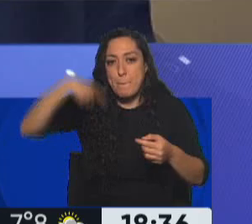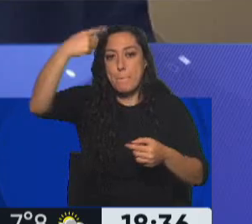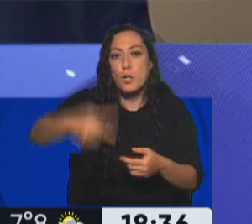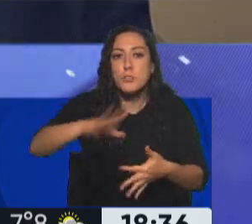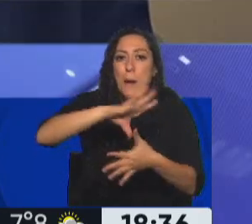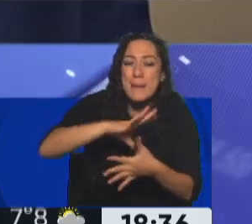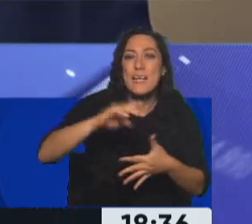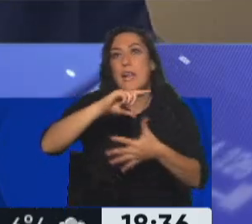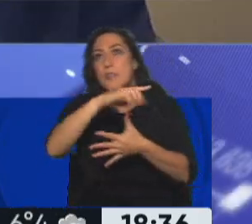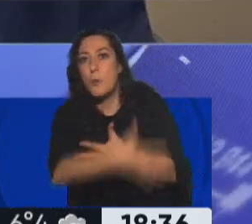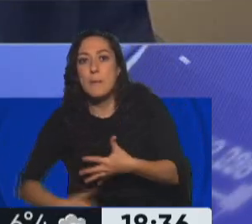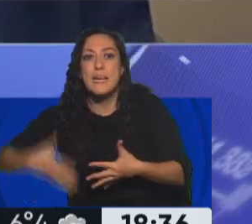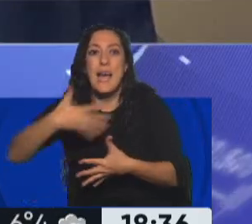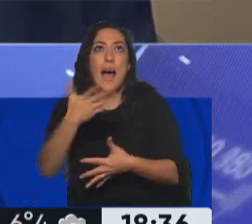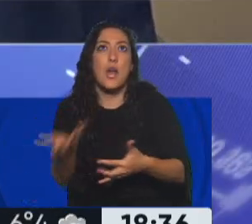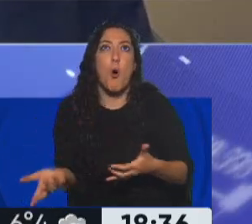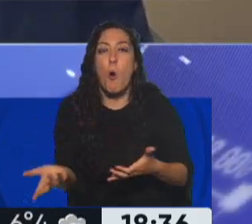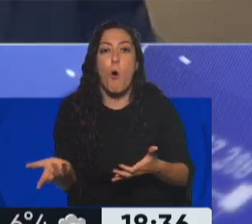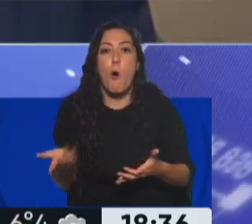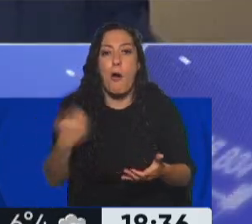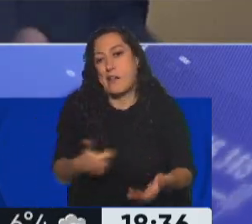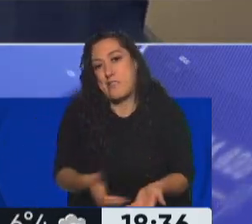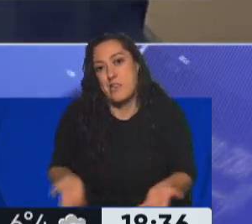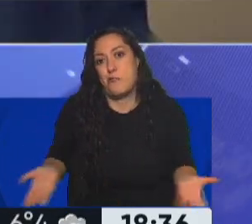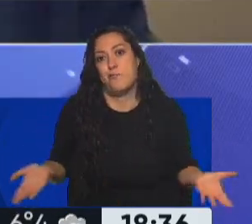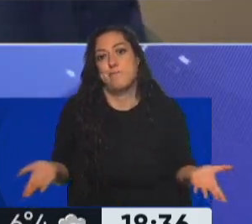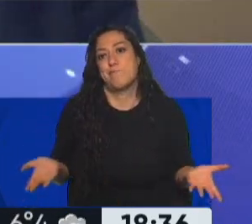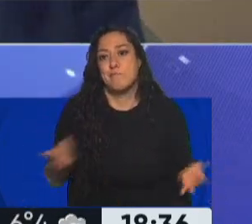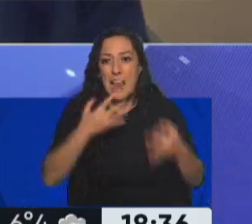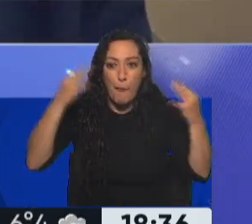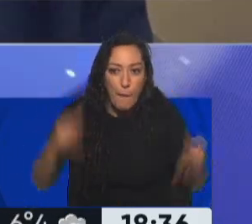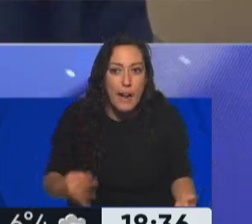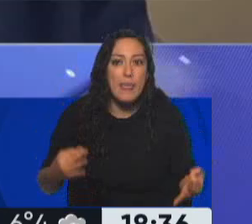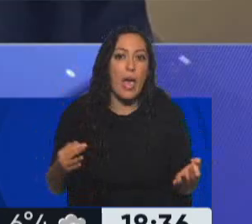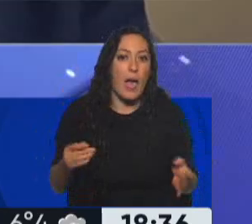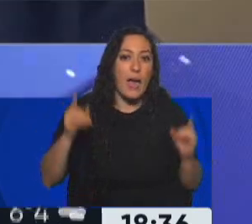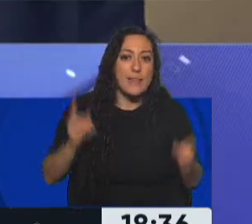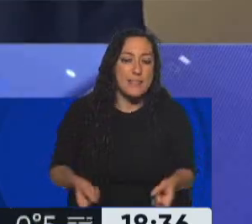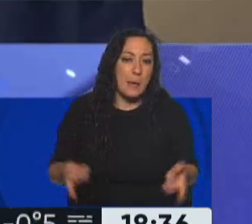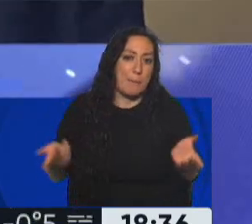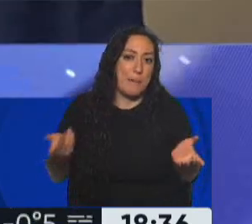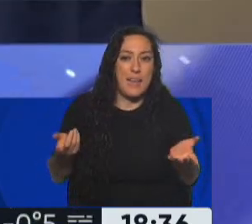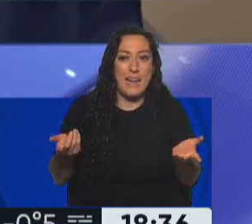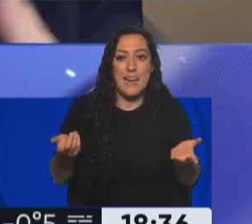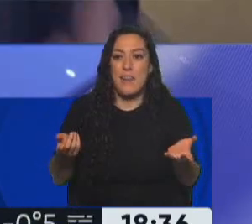americano, latinoamericano y que haya sido argentino, tenemos que decir que también lo tiene, ¿no? Esa